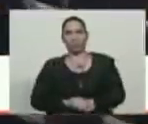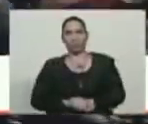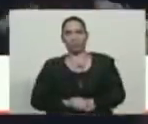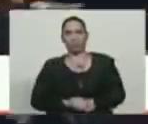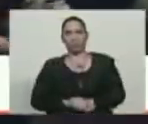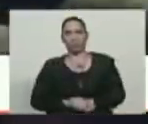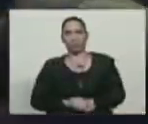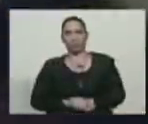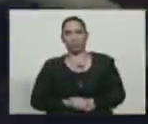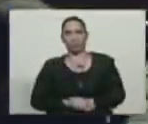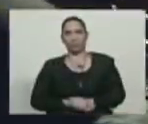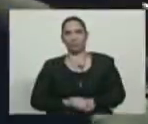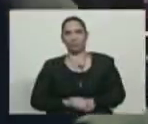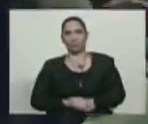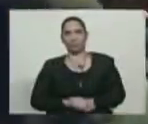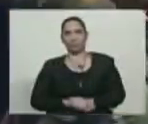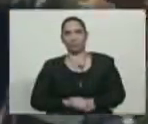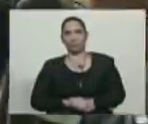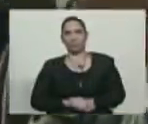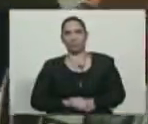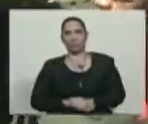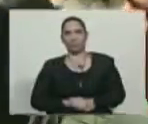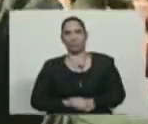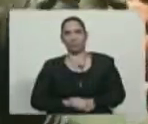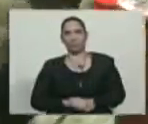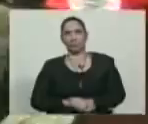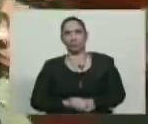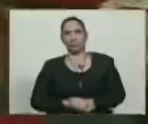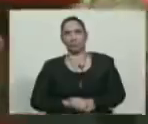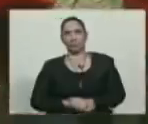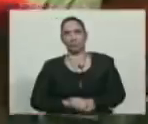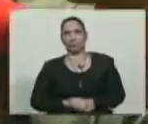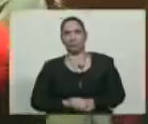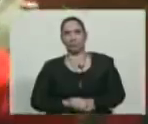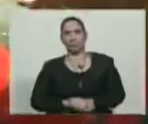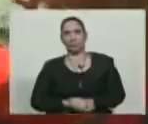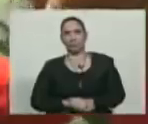Comando de alto vuelo. Quiero ser un buen comando.